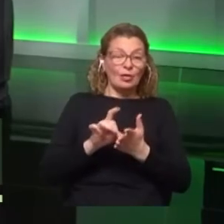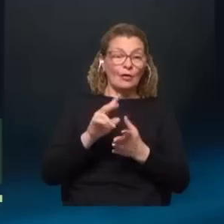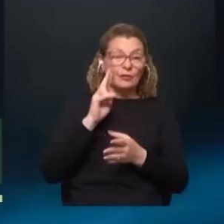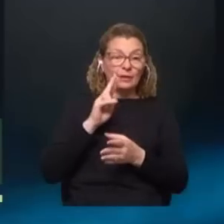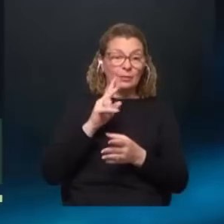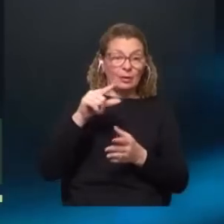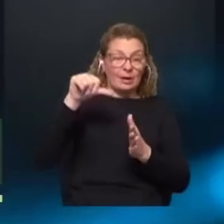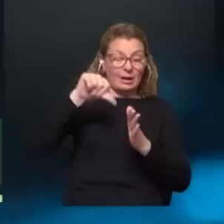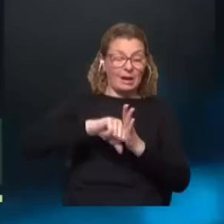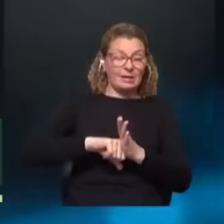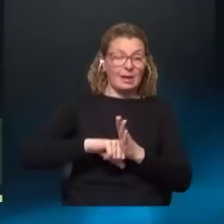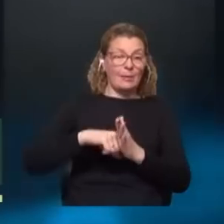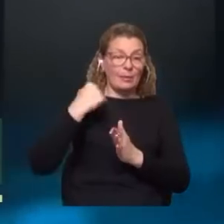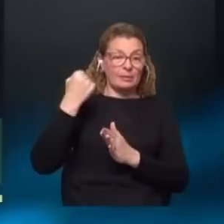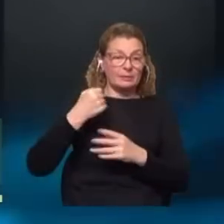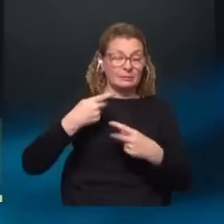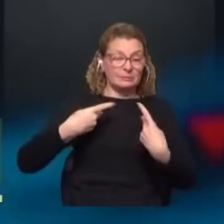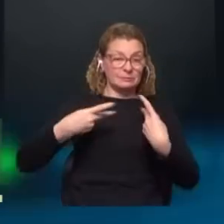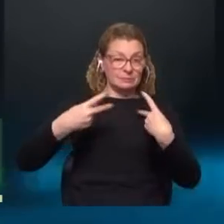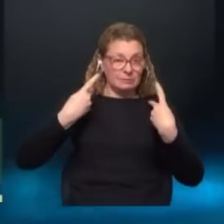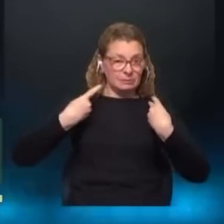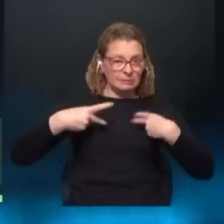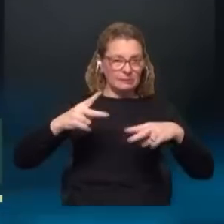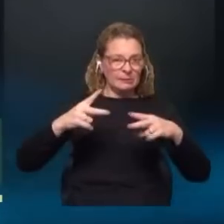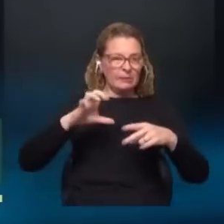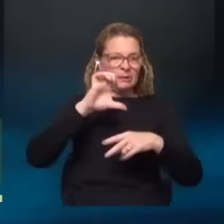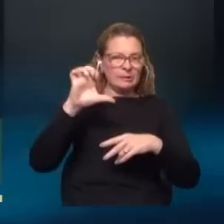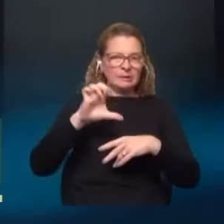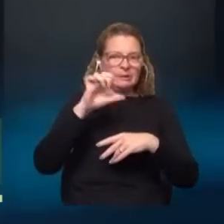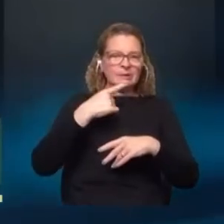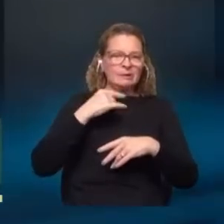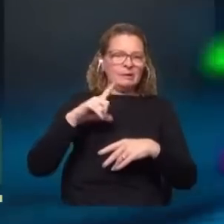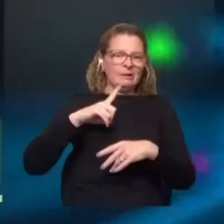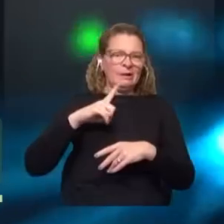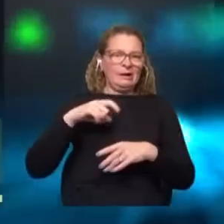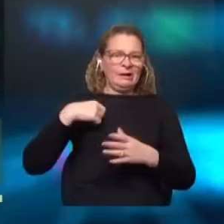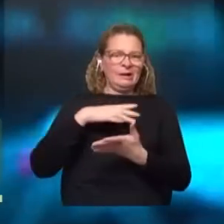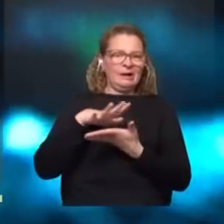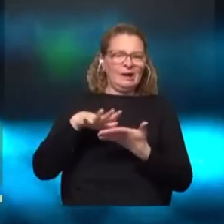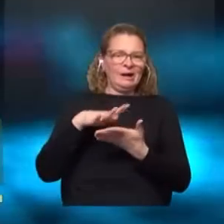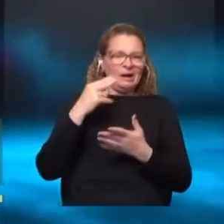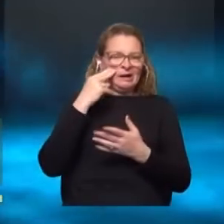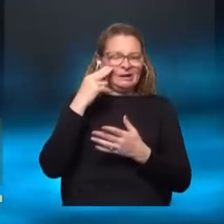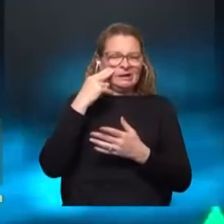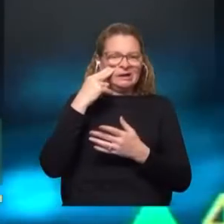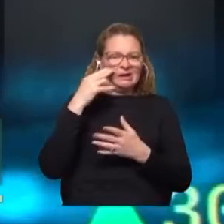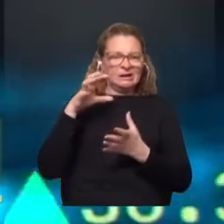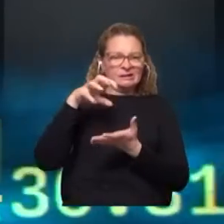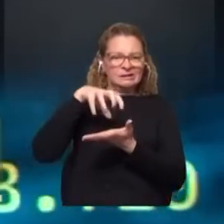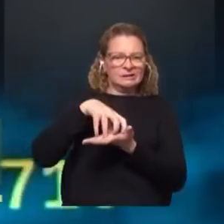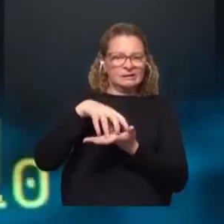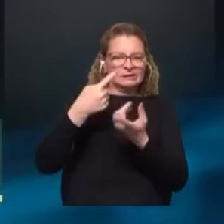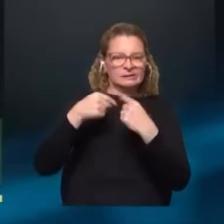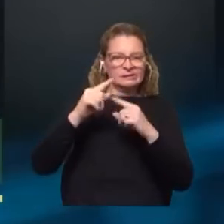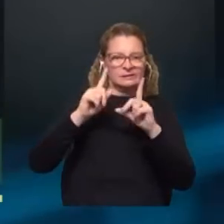tenemos que una caída bastante importante en el sector de agencia de viajes lo cual justamente es esperable dada la situación que está enfrentando este sector en particular